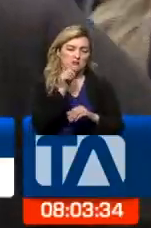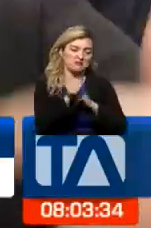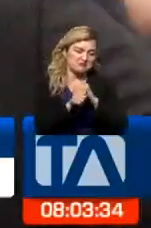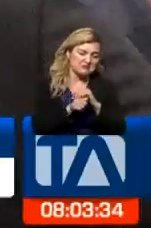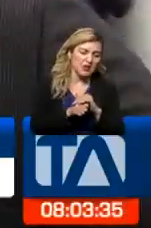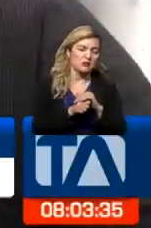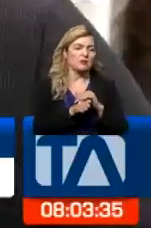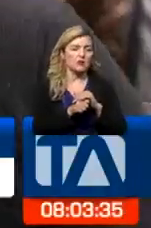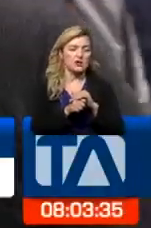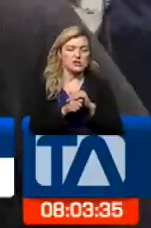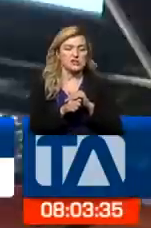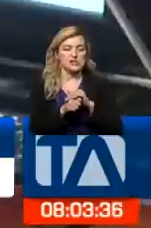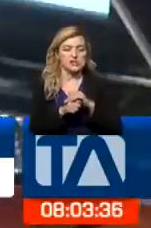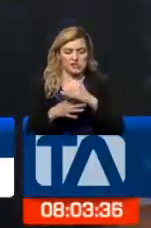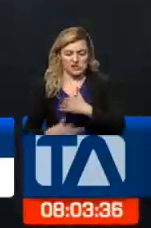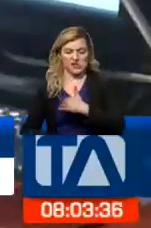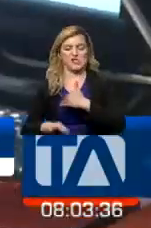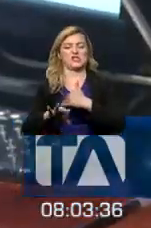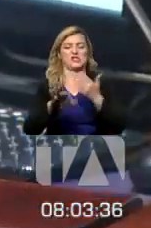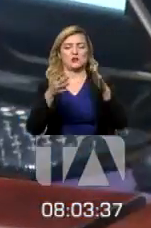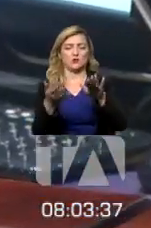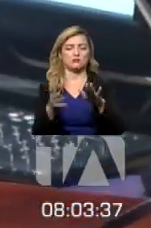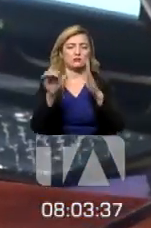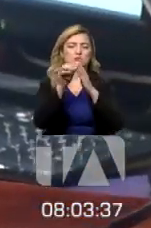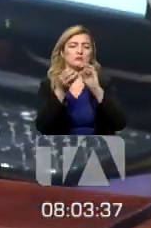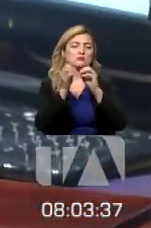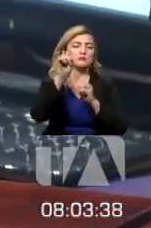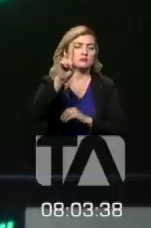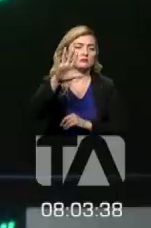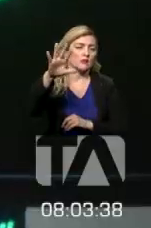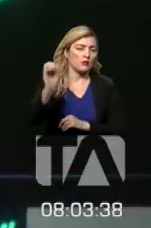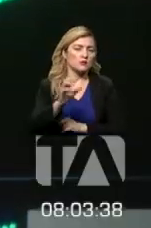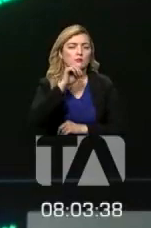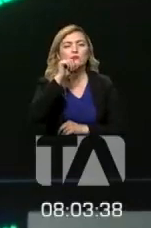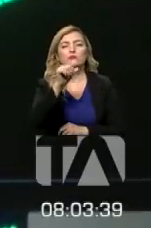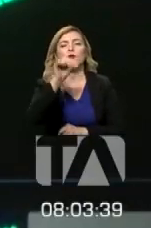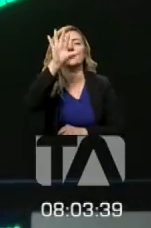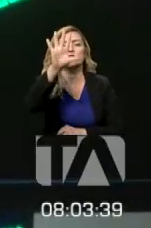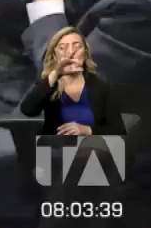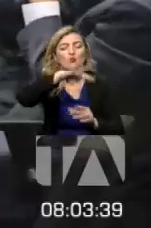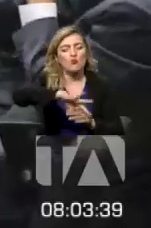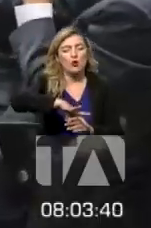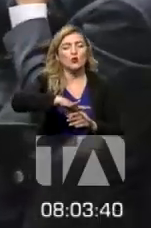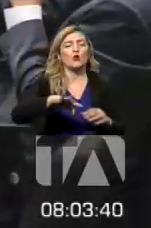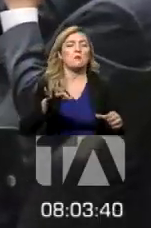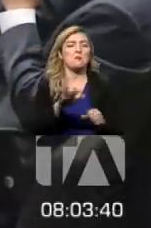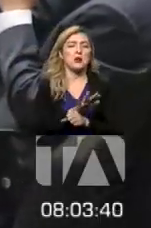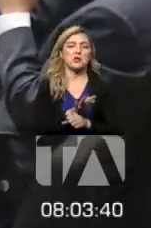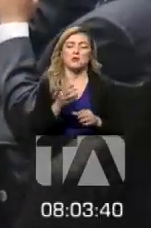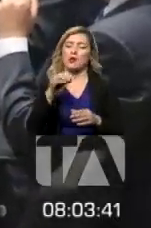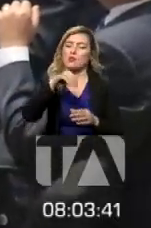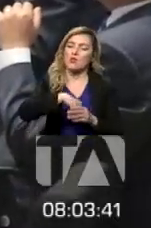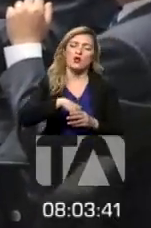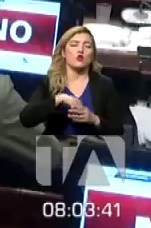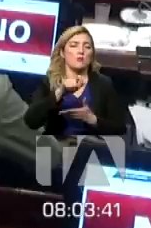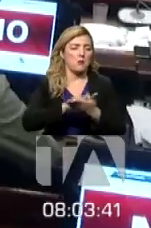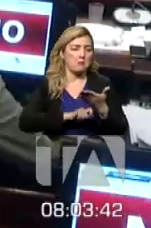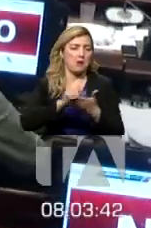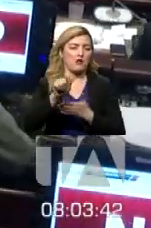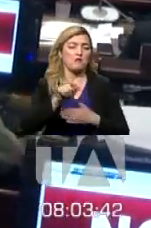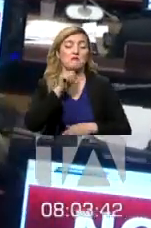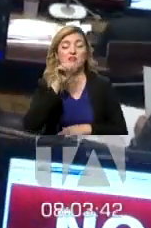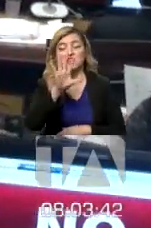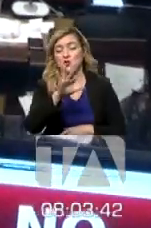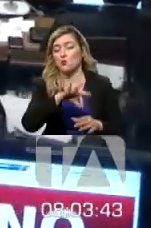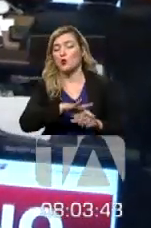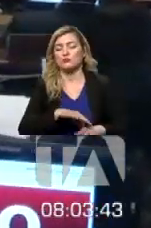clandestinidad, a la muerte. Al artículo 150 le faltaron 5 votos para que sea incluido en la normativa. Otro